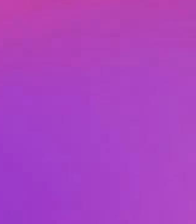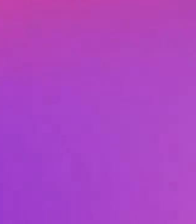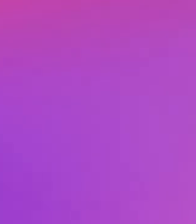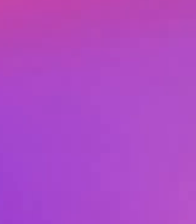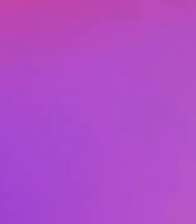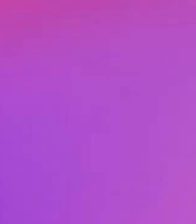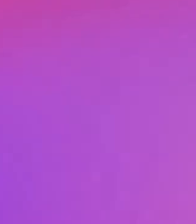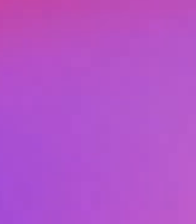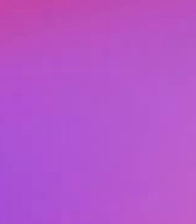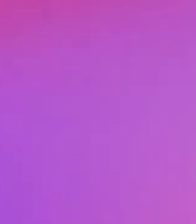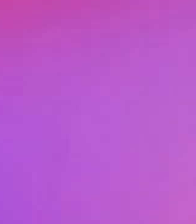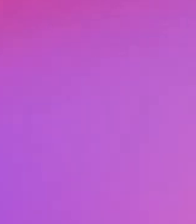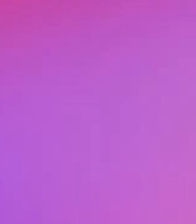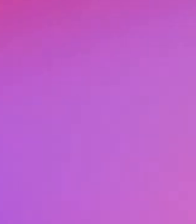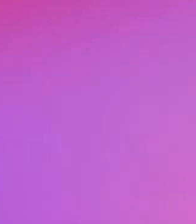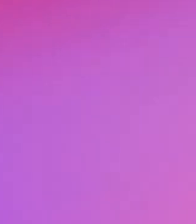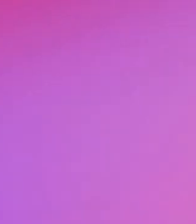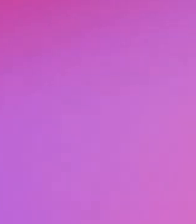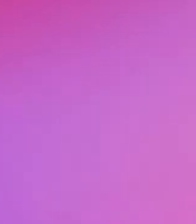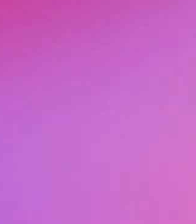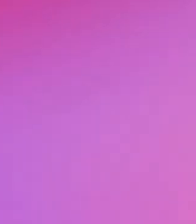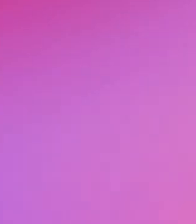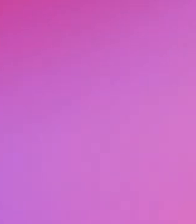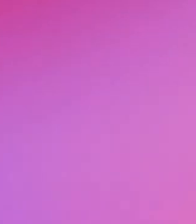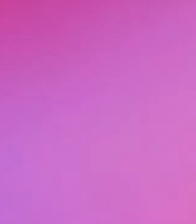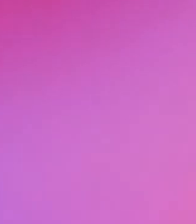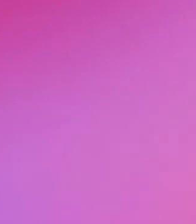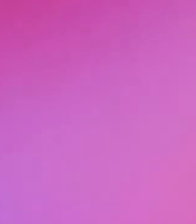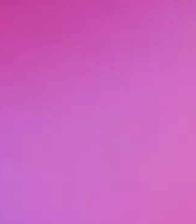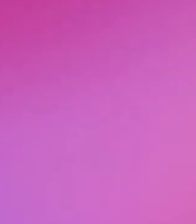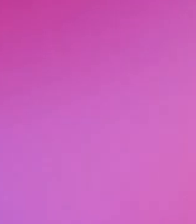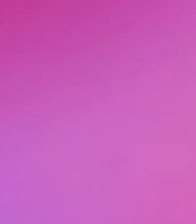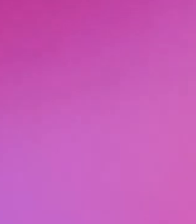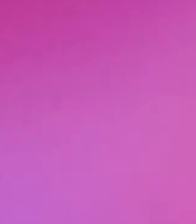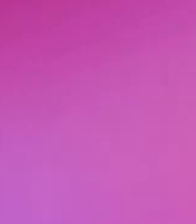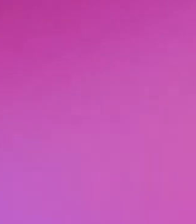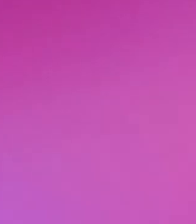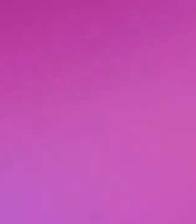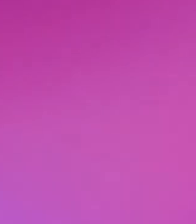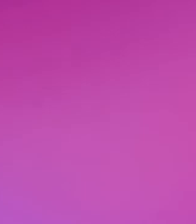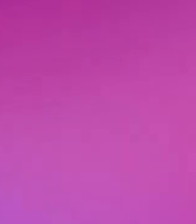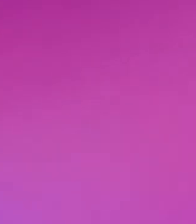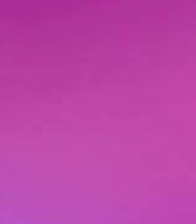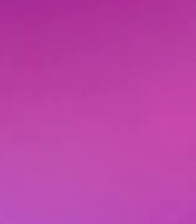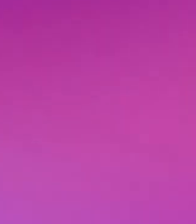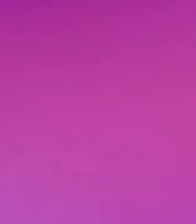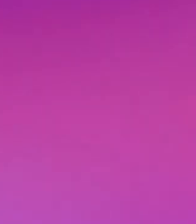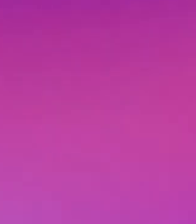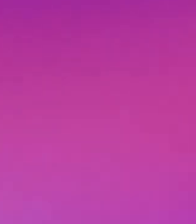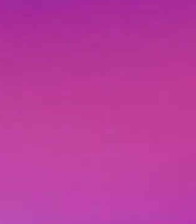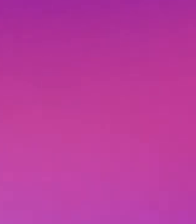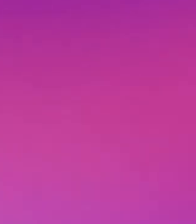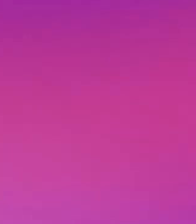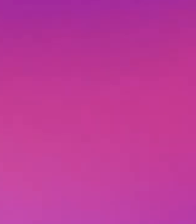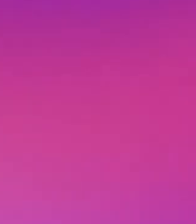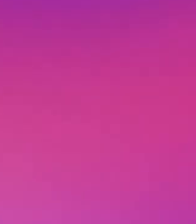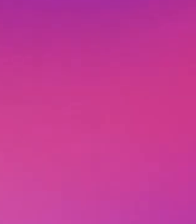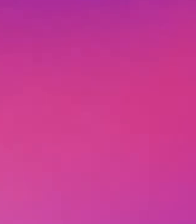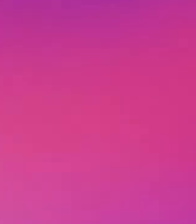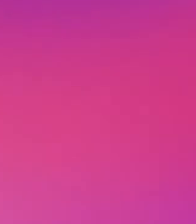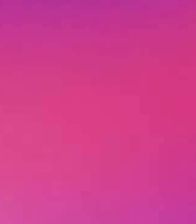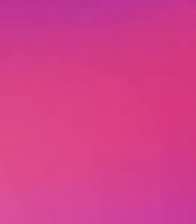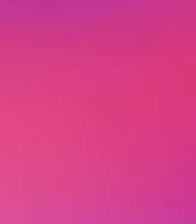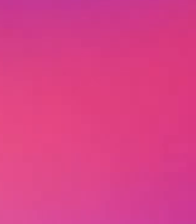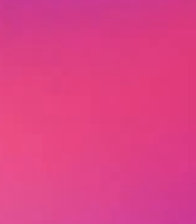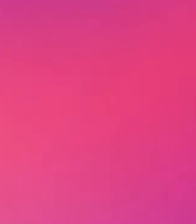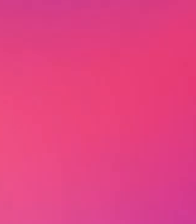Si tienes dudas o necesitas ayuda, llama al Centro de Apoyo Pedagógico a Distancia. El número de teléfono para secundaria